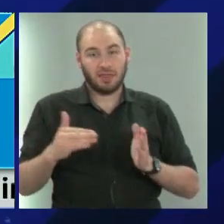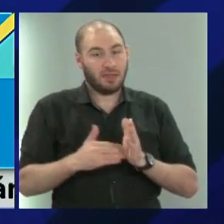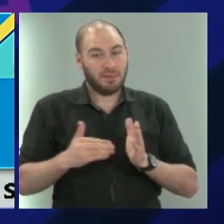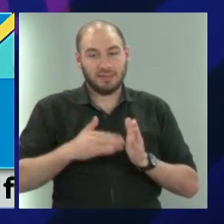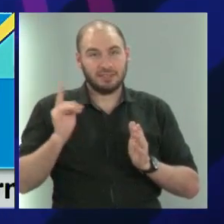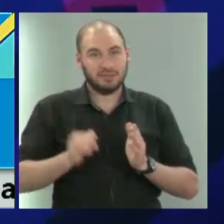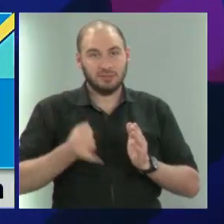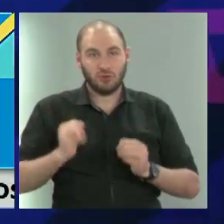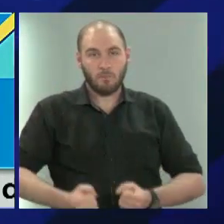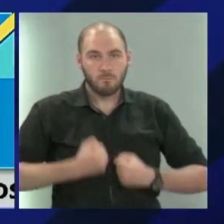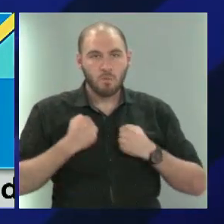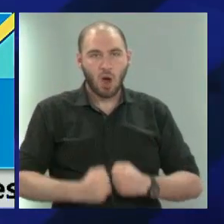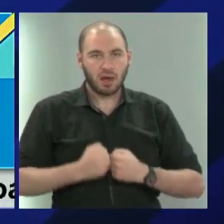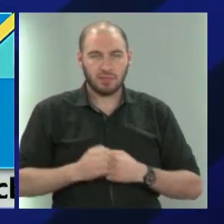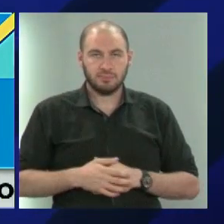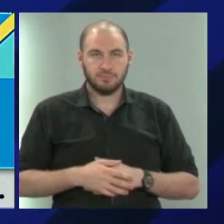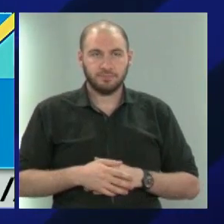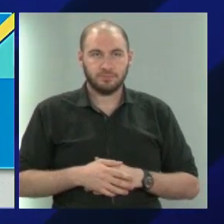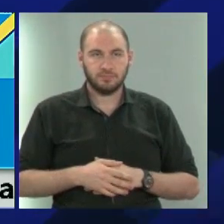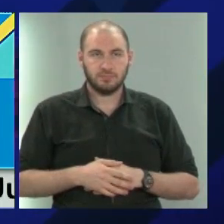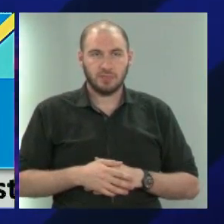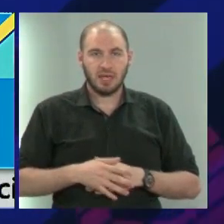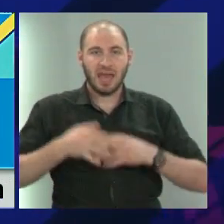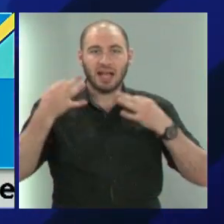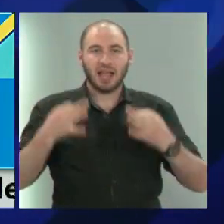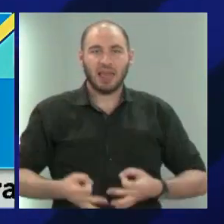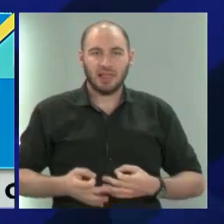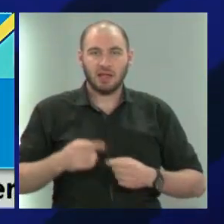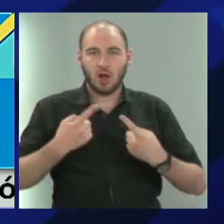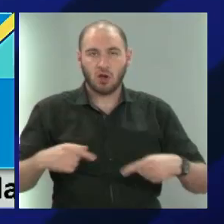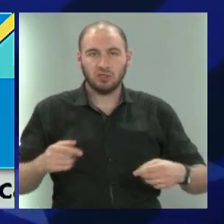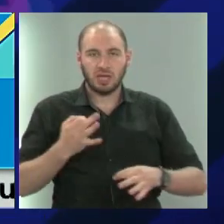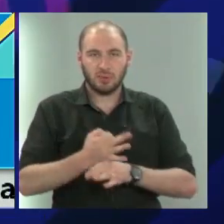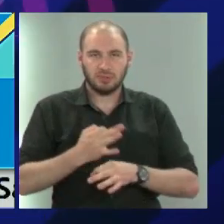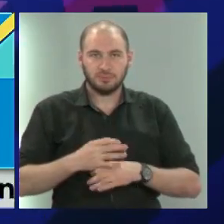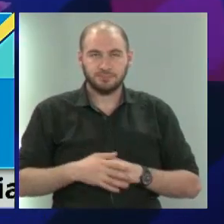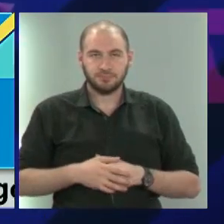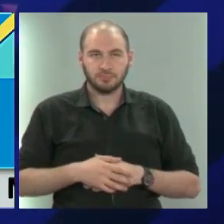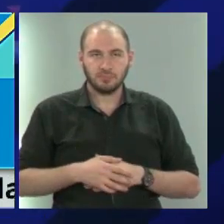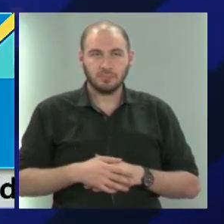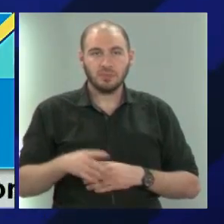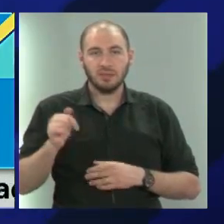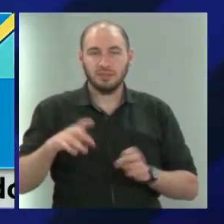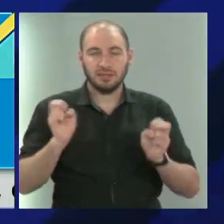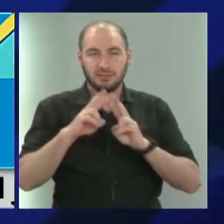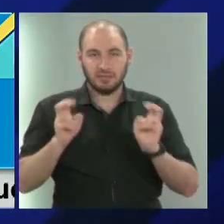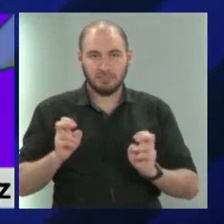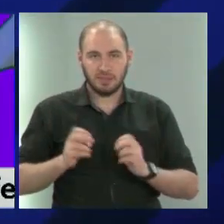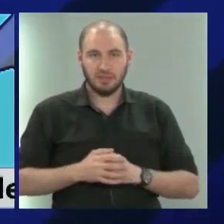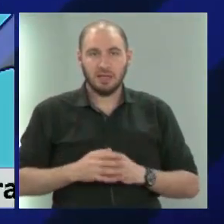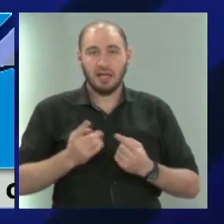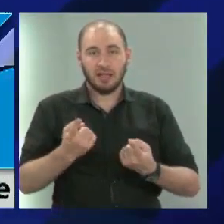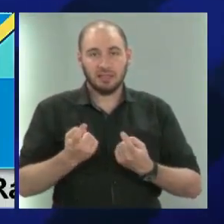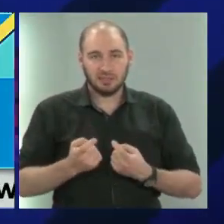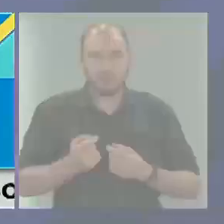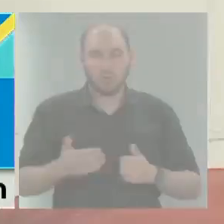de manera muy fuerte la calidad de los productos educativos. Entonces, estos son temas que